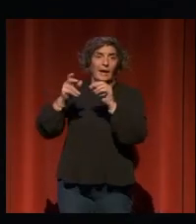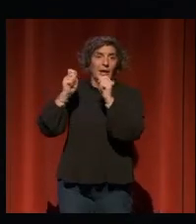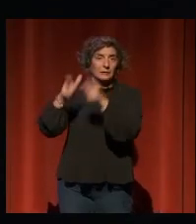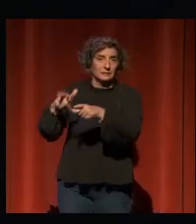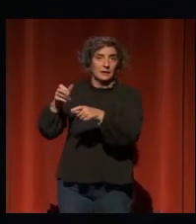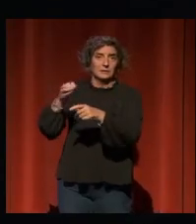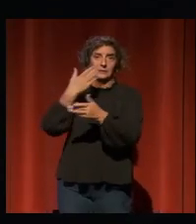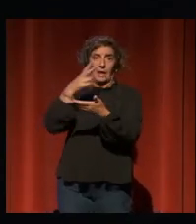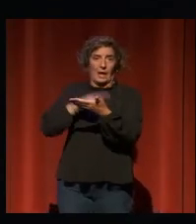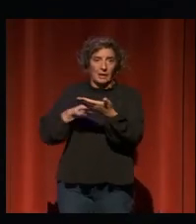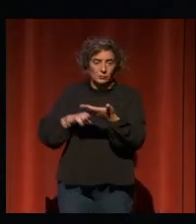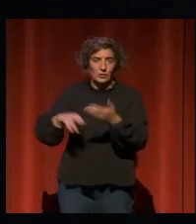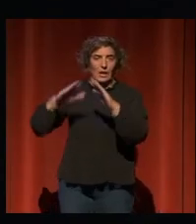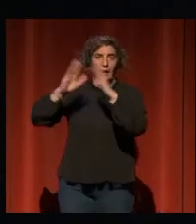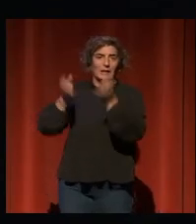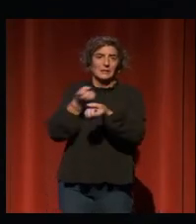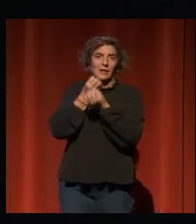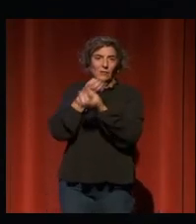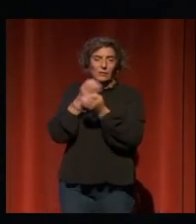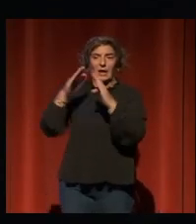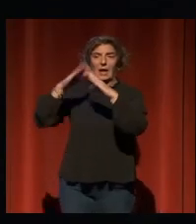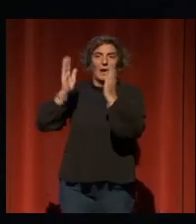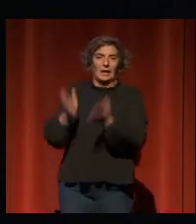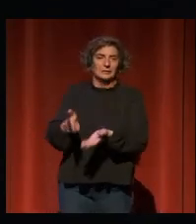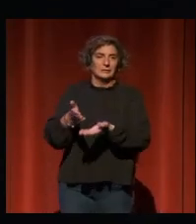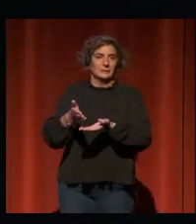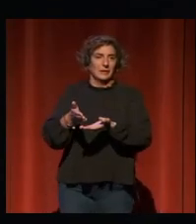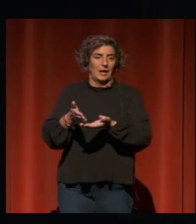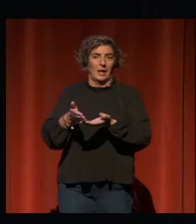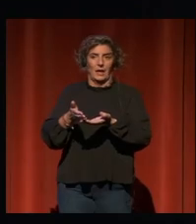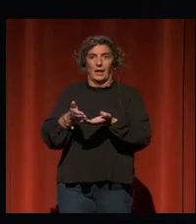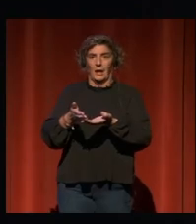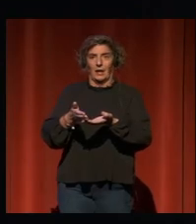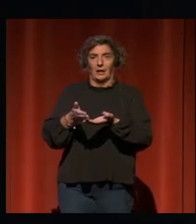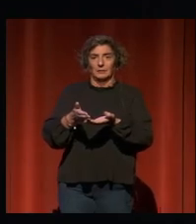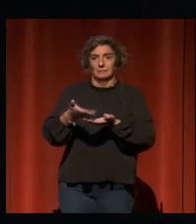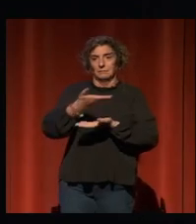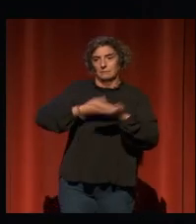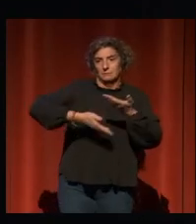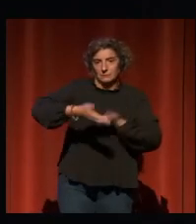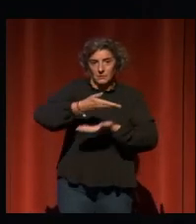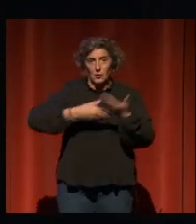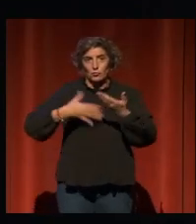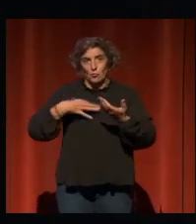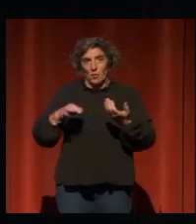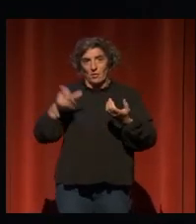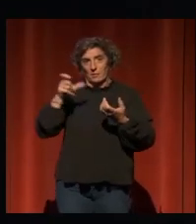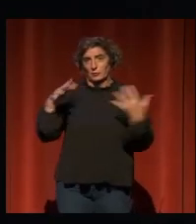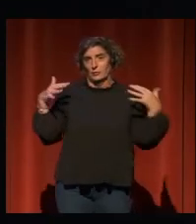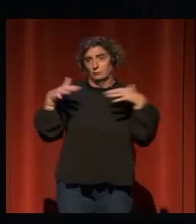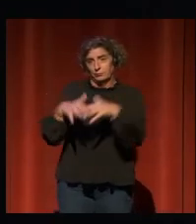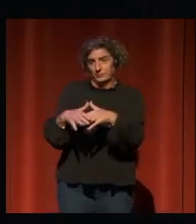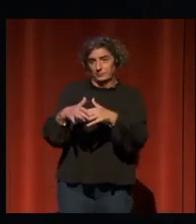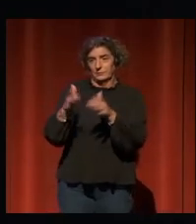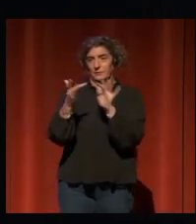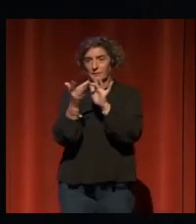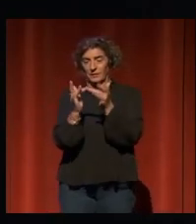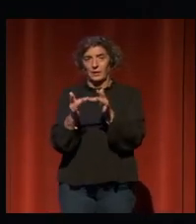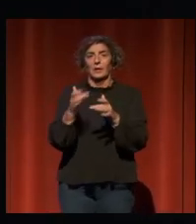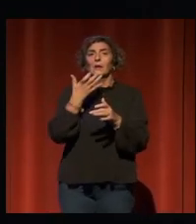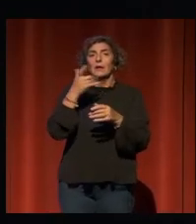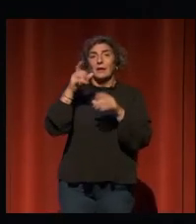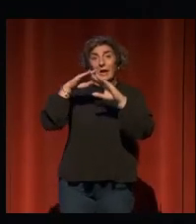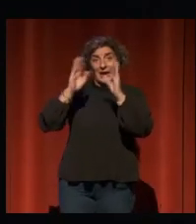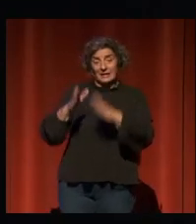información la casa de la comunidad donde se pueden reunir las personas la casa donde pueden aprender y